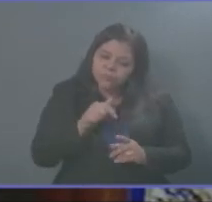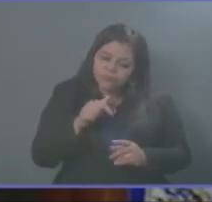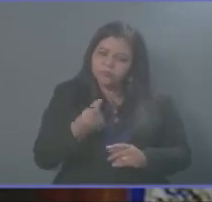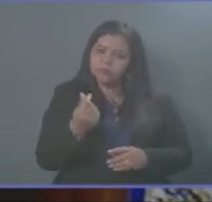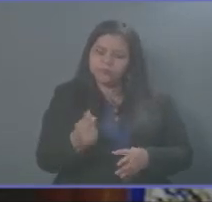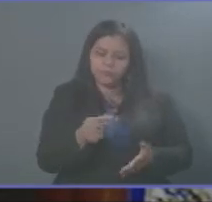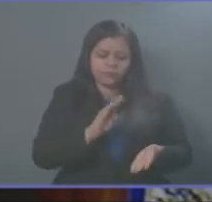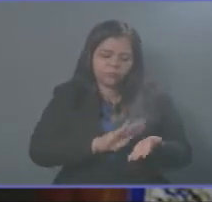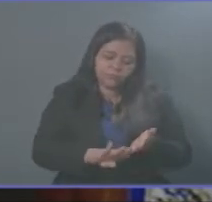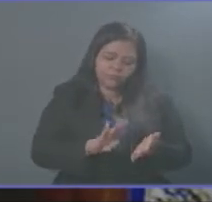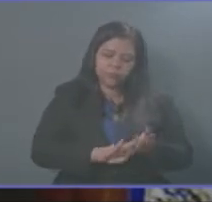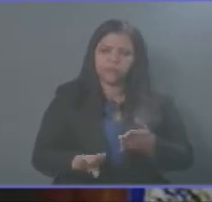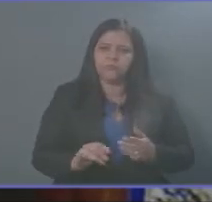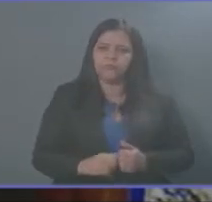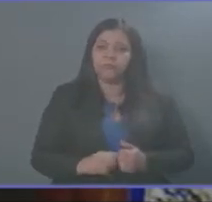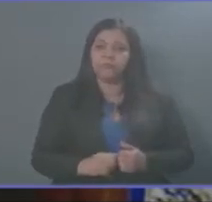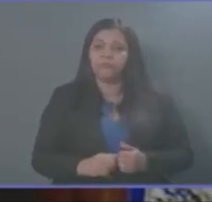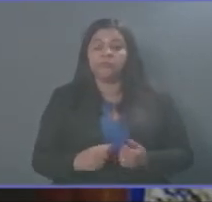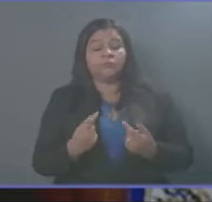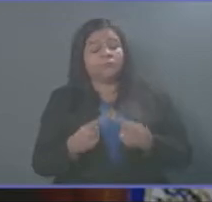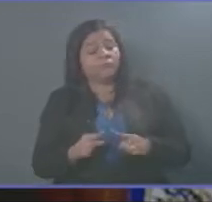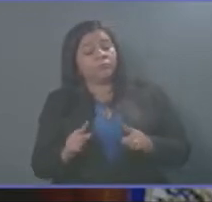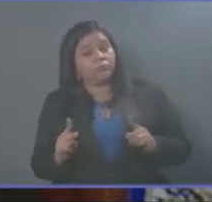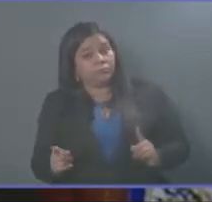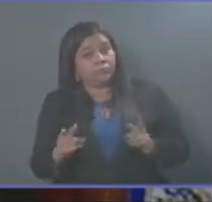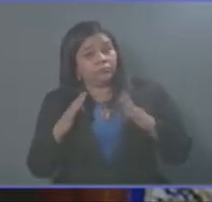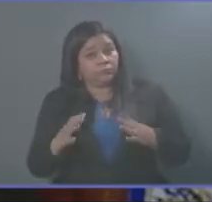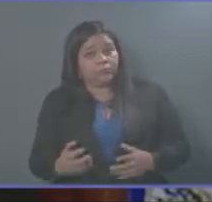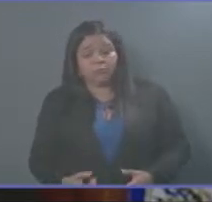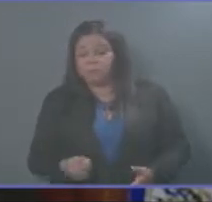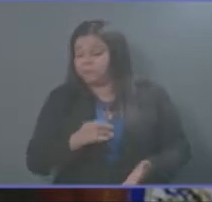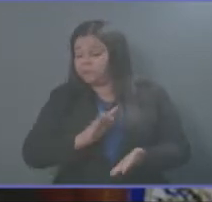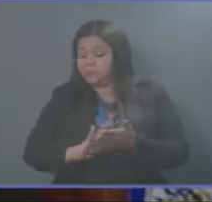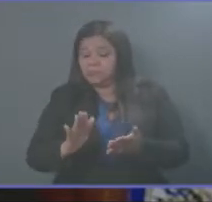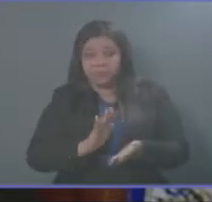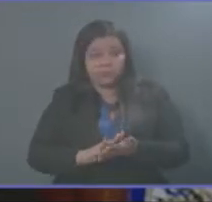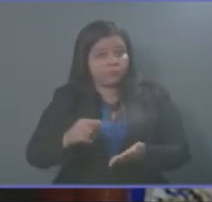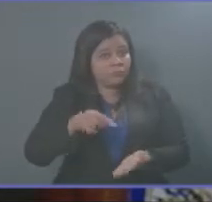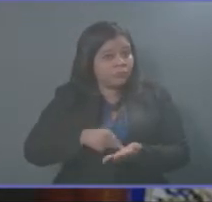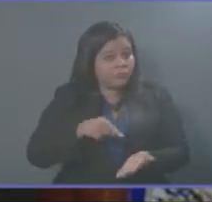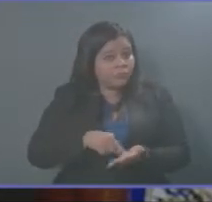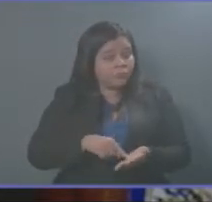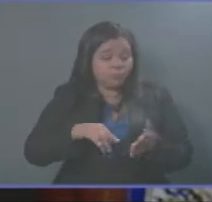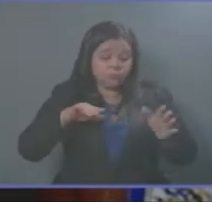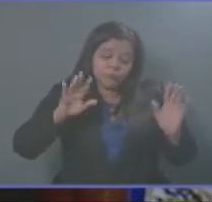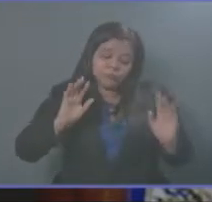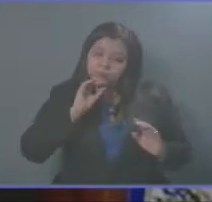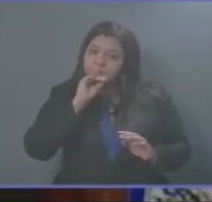Sirve para pagar pensiones. Y si el Estado no le paga esa deuda, que ahora dice